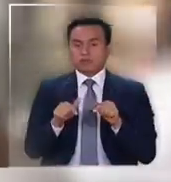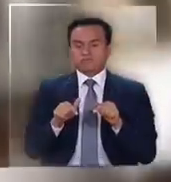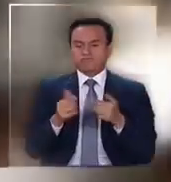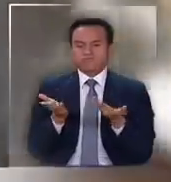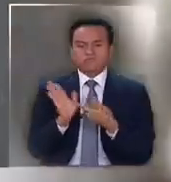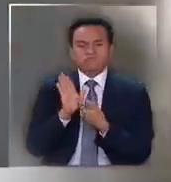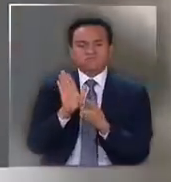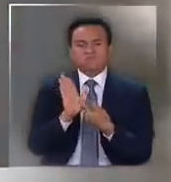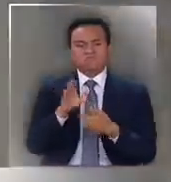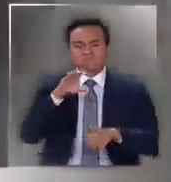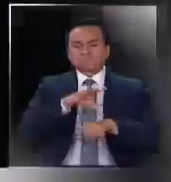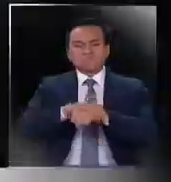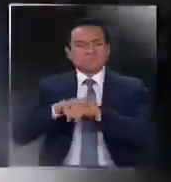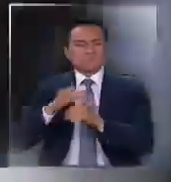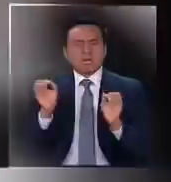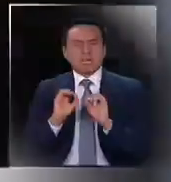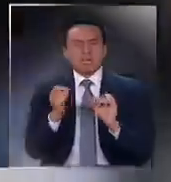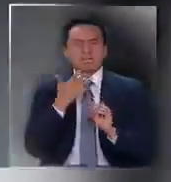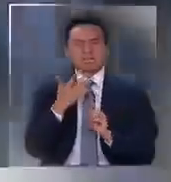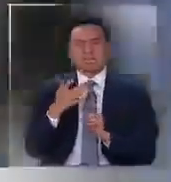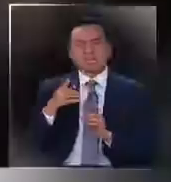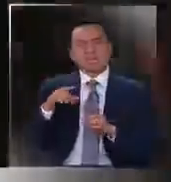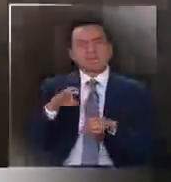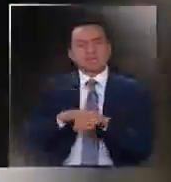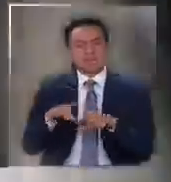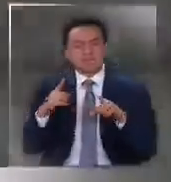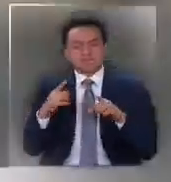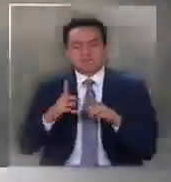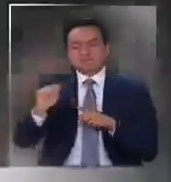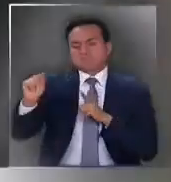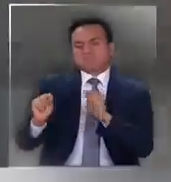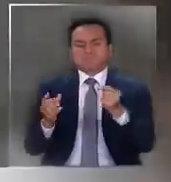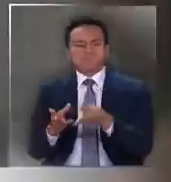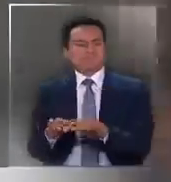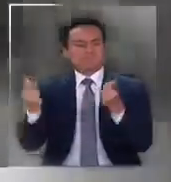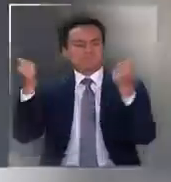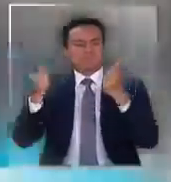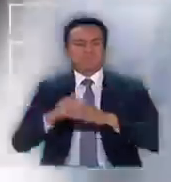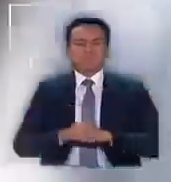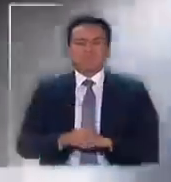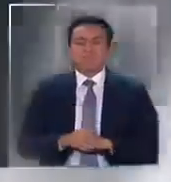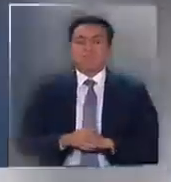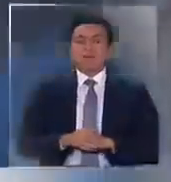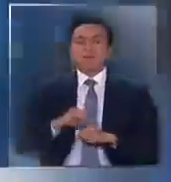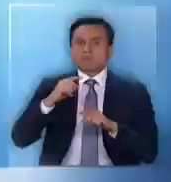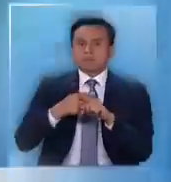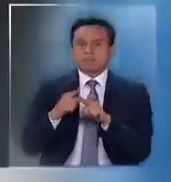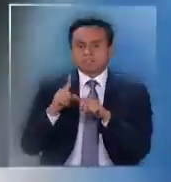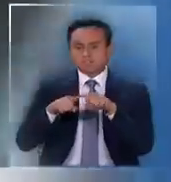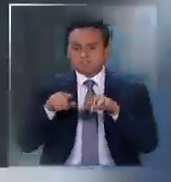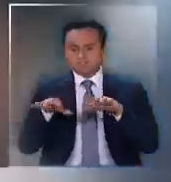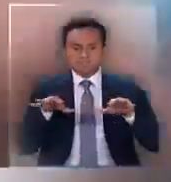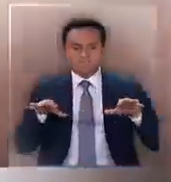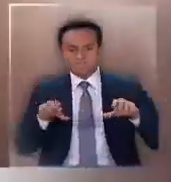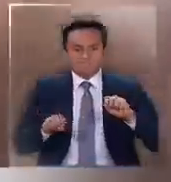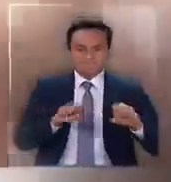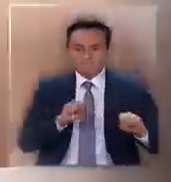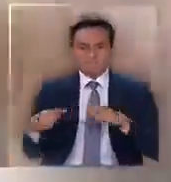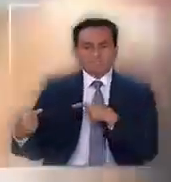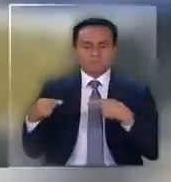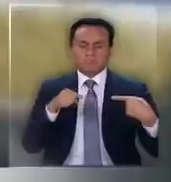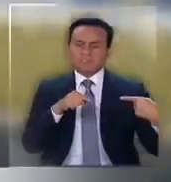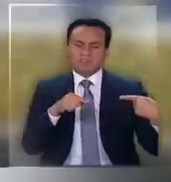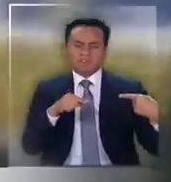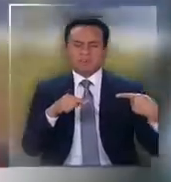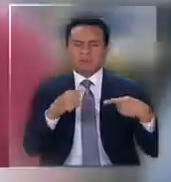no arrojó detenidos, ya que los involucrados lograron huir del lugar. Nueva disputa territorial que marca la